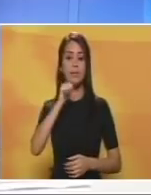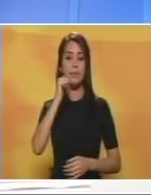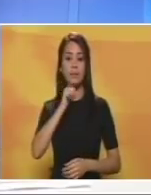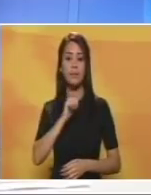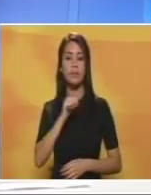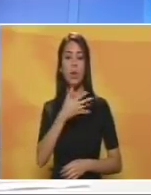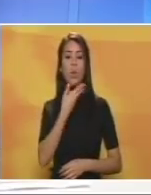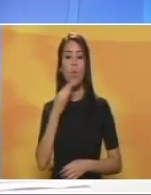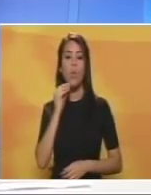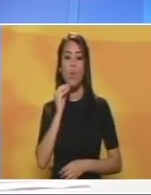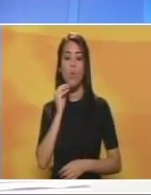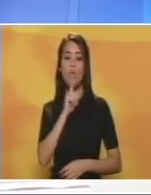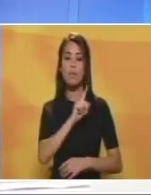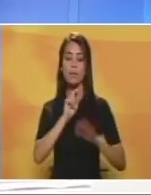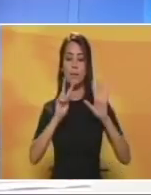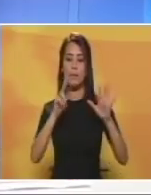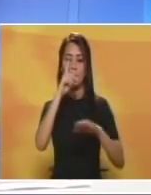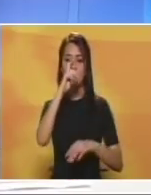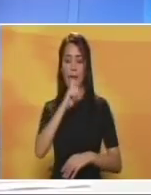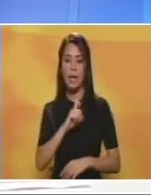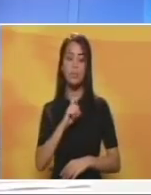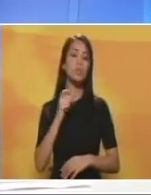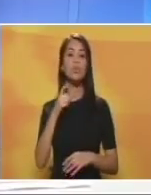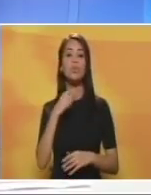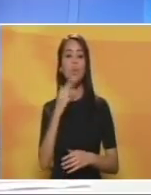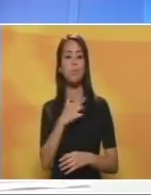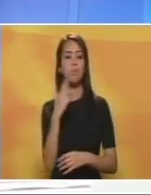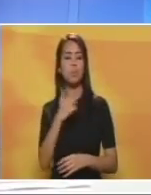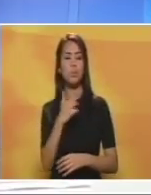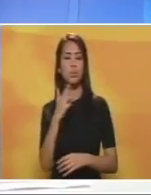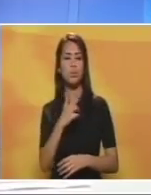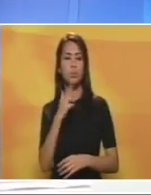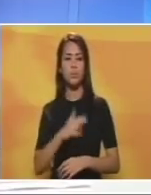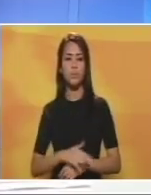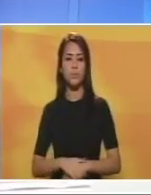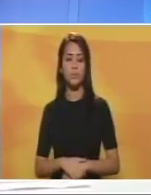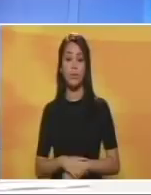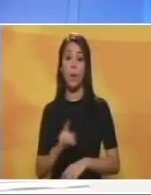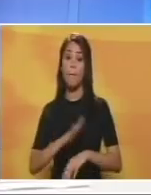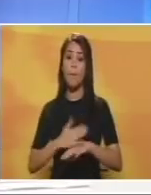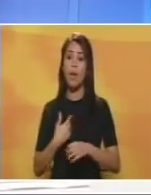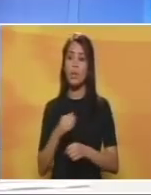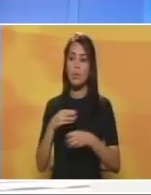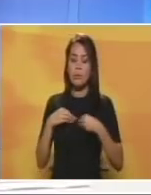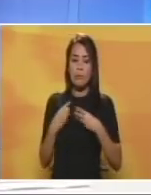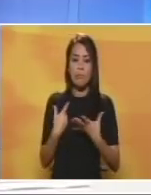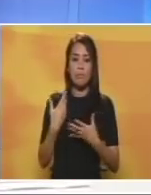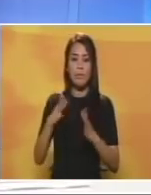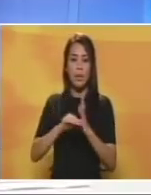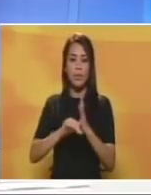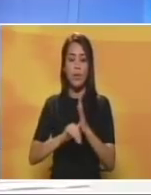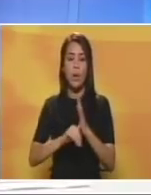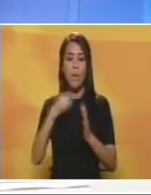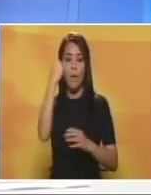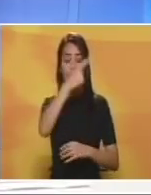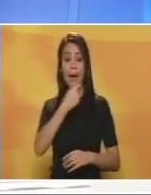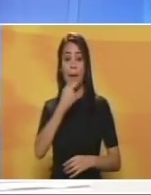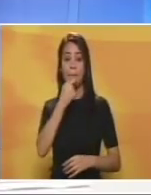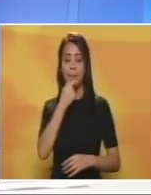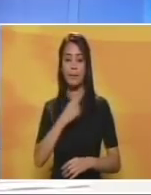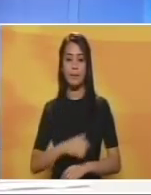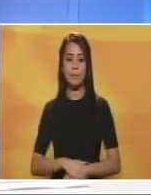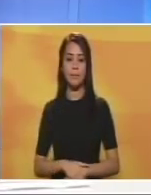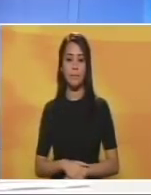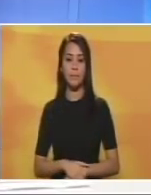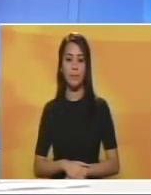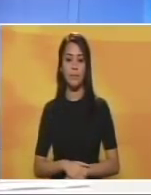está un adolescente de 17 años, quien fue asesinado de múltiples disparos tras resistirse al robo en Carapita, calle El